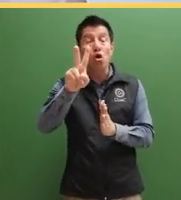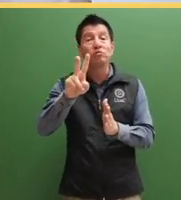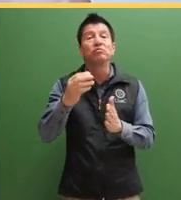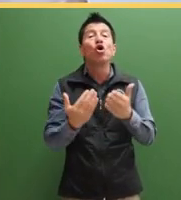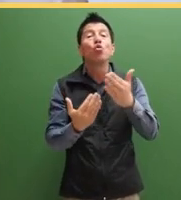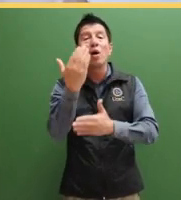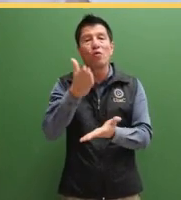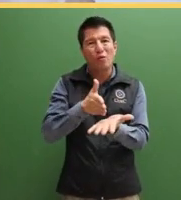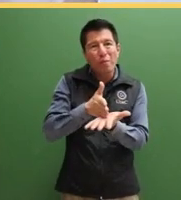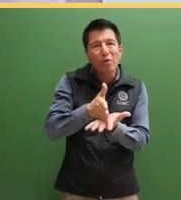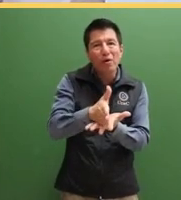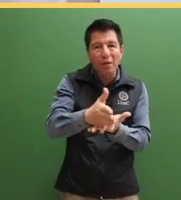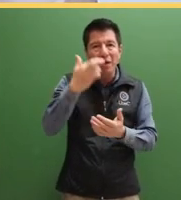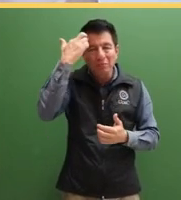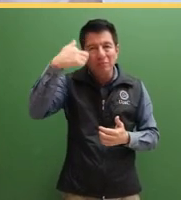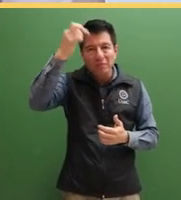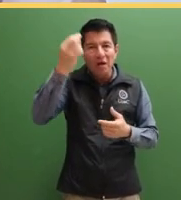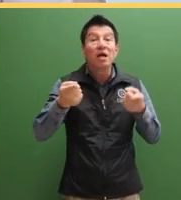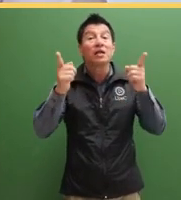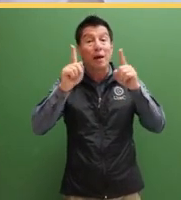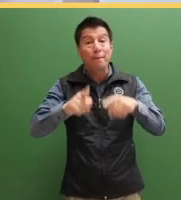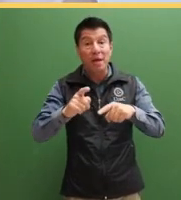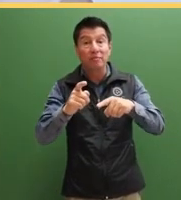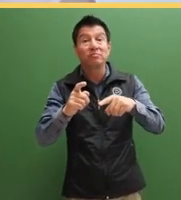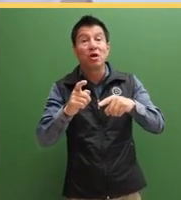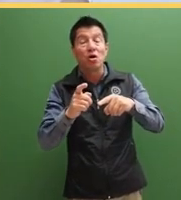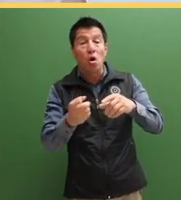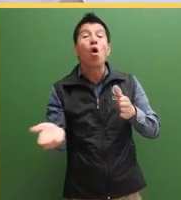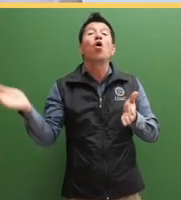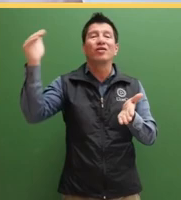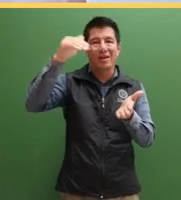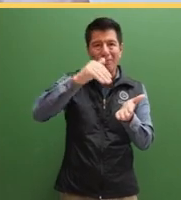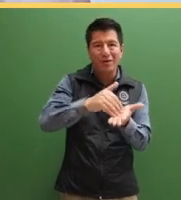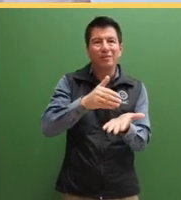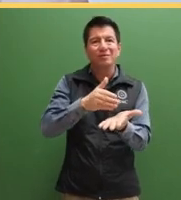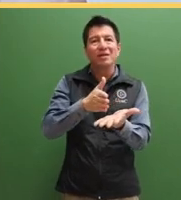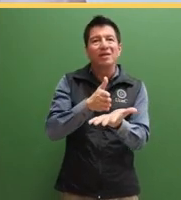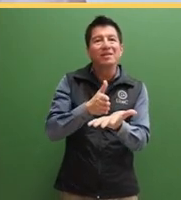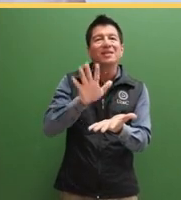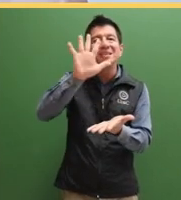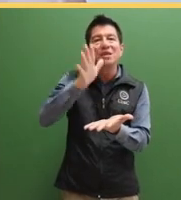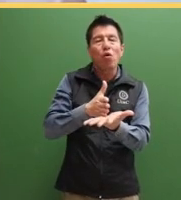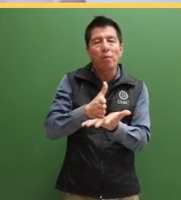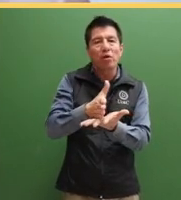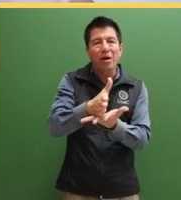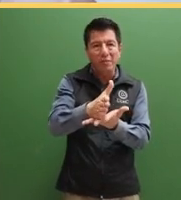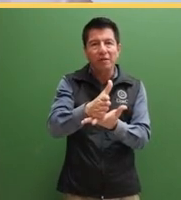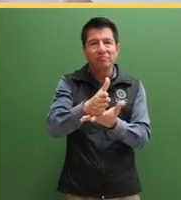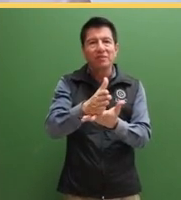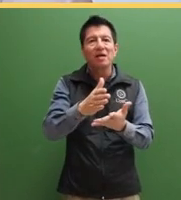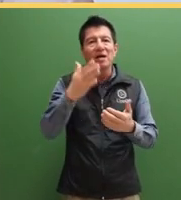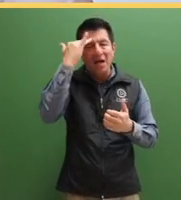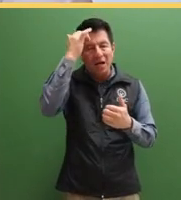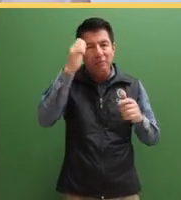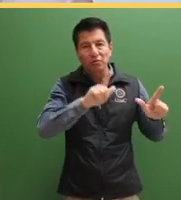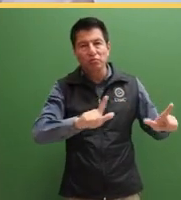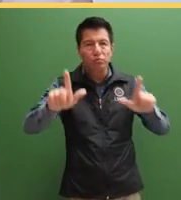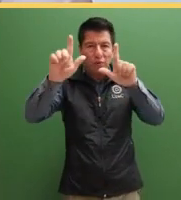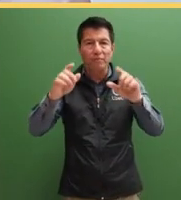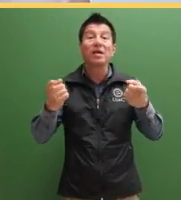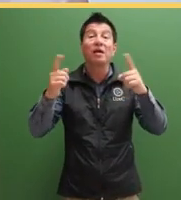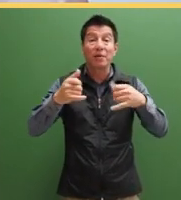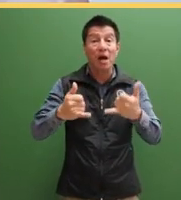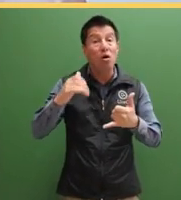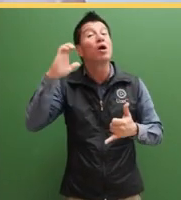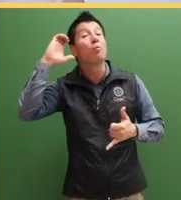programas académicos de pregrado e igualmente se obtuvo la renovación de registro calificado de 5 programas académicos de la oferta. De igual manera, está